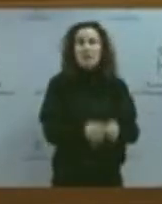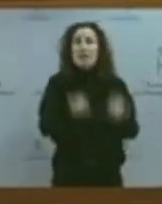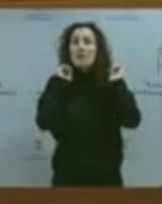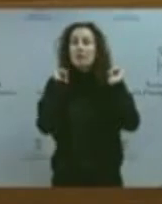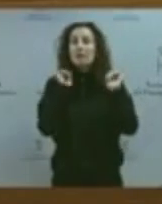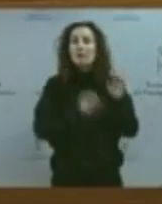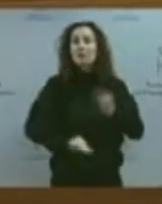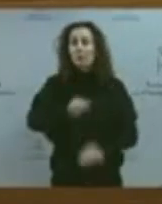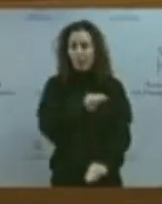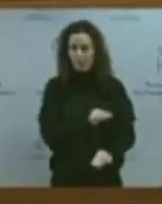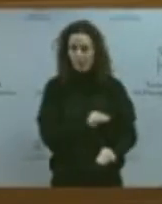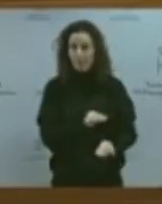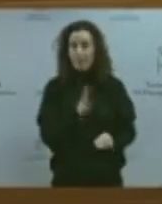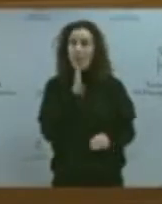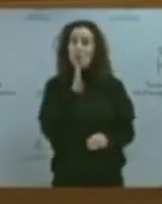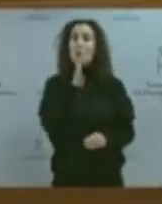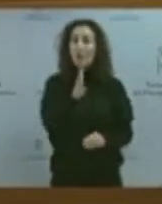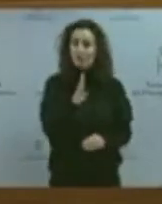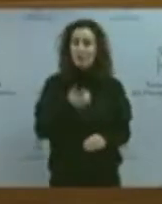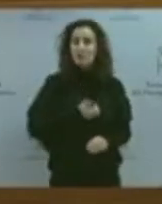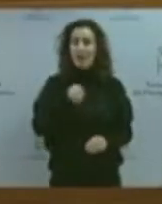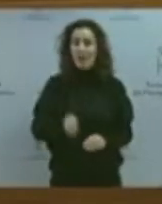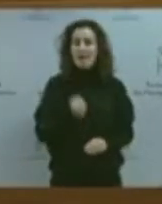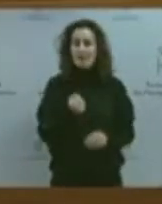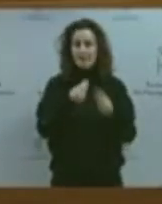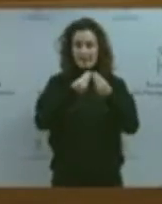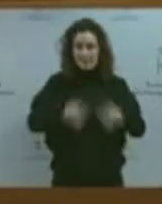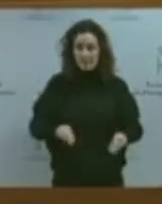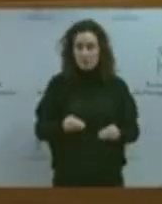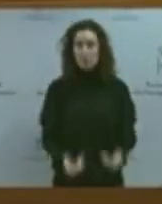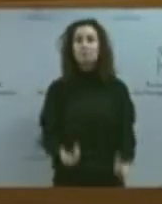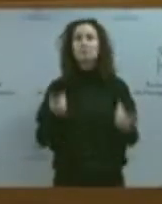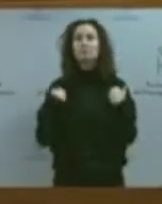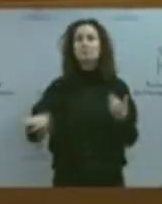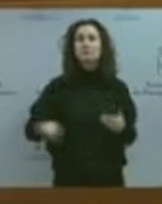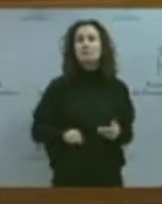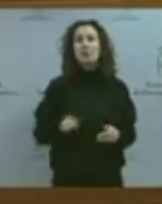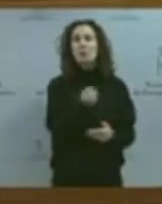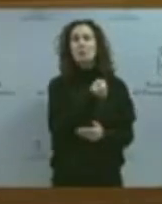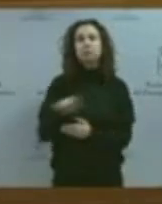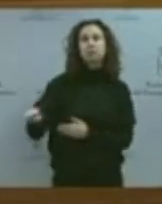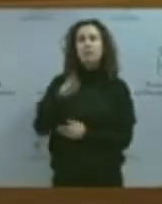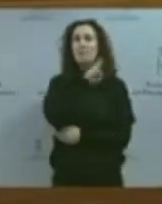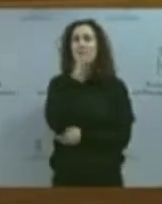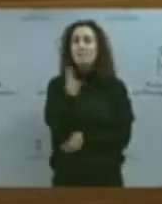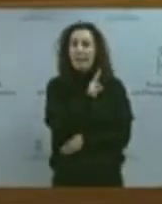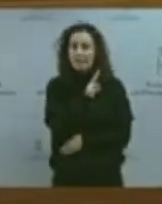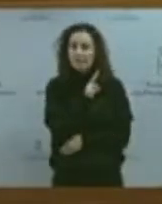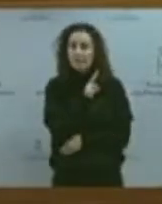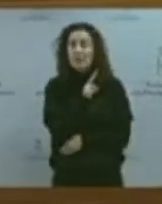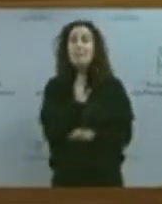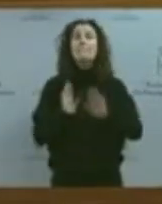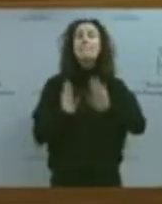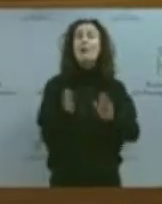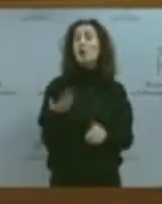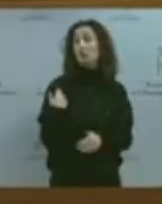alcalde de Siero en el cargo, que jamás miró para los padres y las madres del colegio del centro de Siero, y sin embargo el otro día de repente apareció una partida presupuestaria para